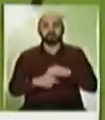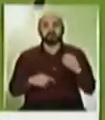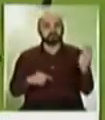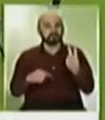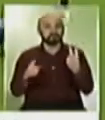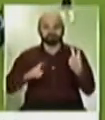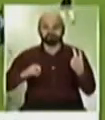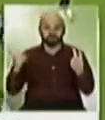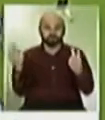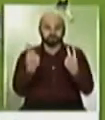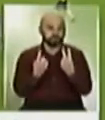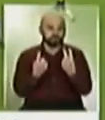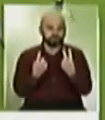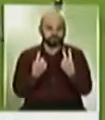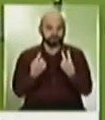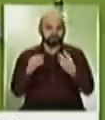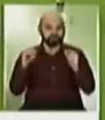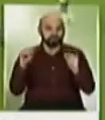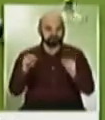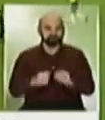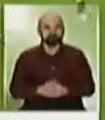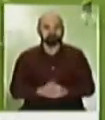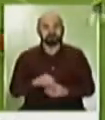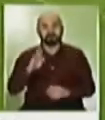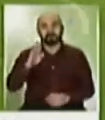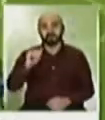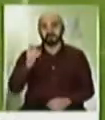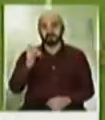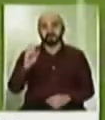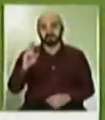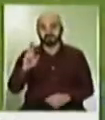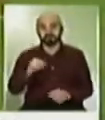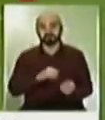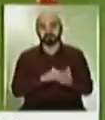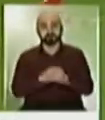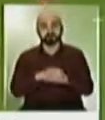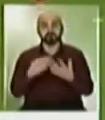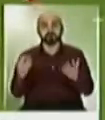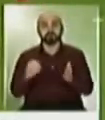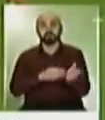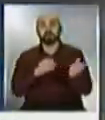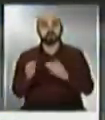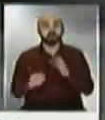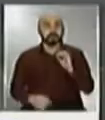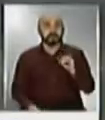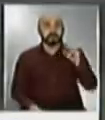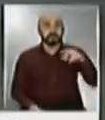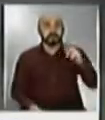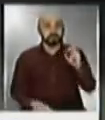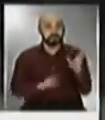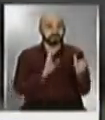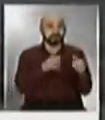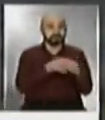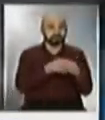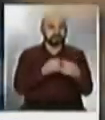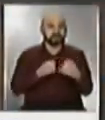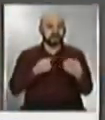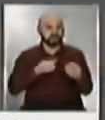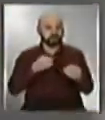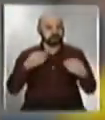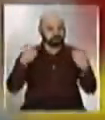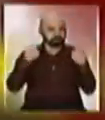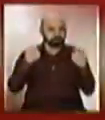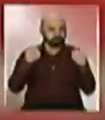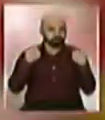ponía el gol del consuelo para el conjunto del Bayer Leverkusen. El Inter de Milán se prepara para el día lunes enfrentar al